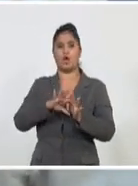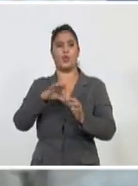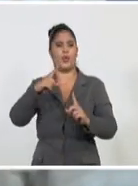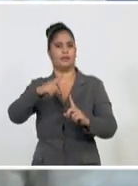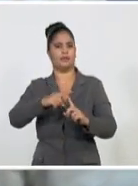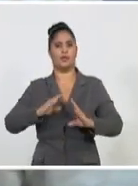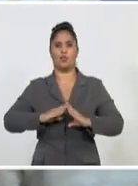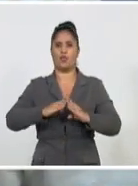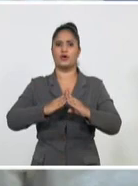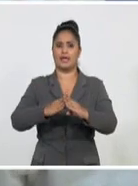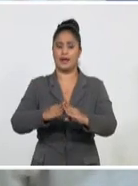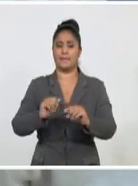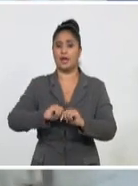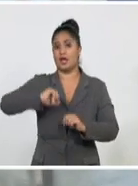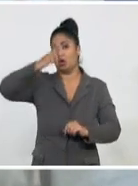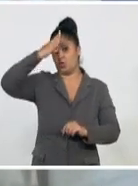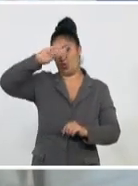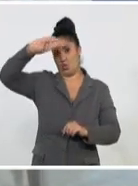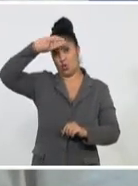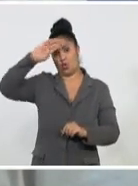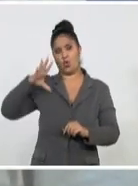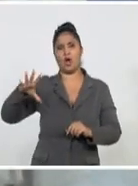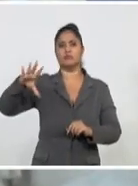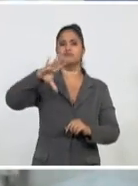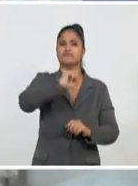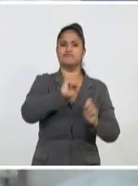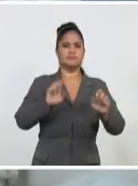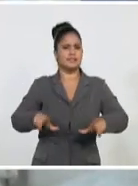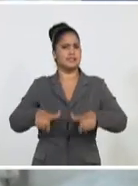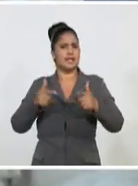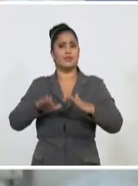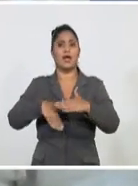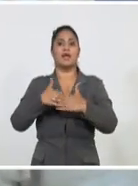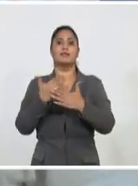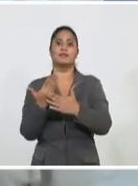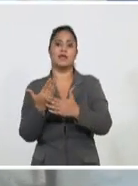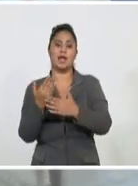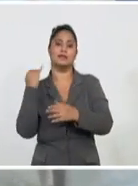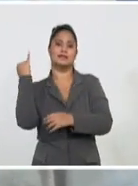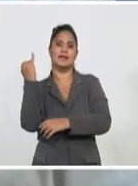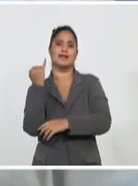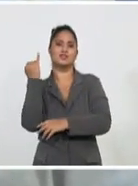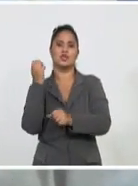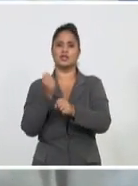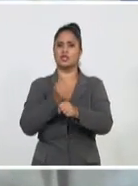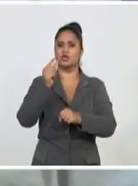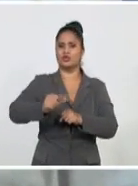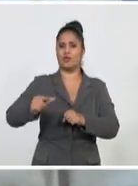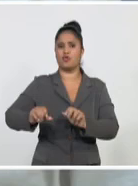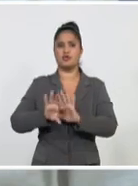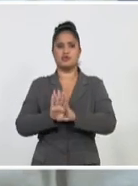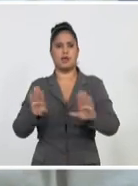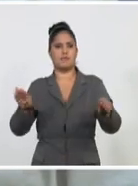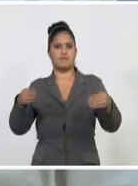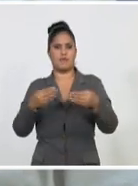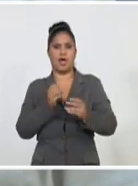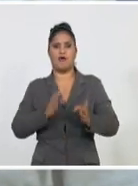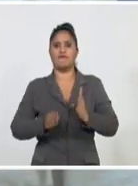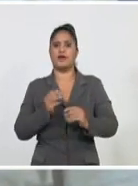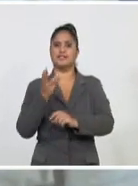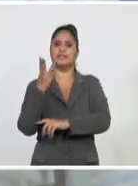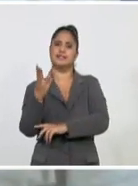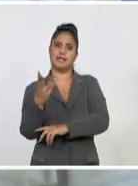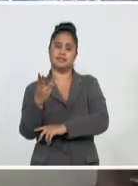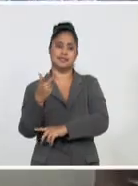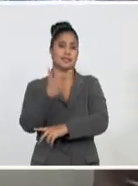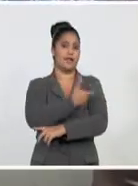Trabajadores y felizmente estamos concluyendo la etapa de vacunación del estudio fase